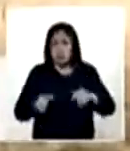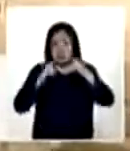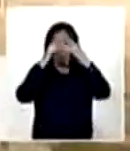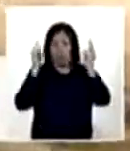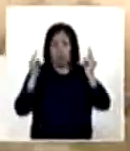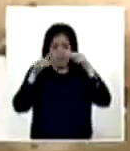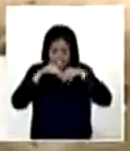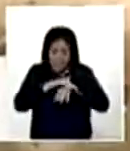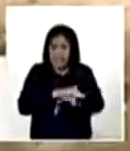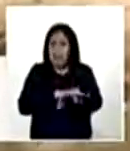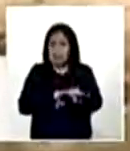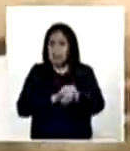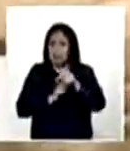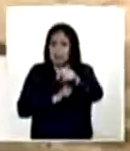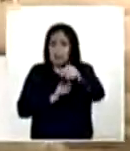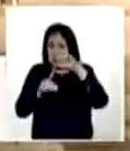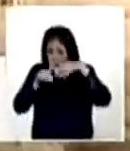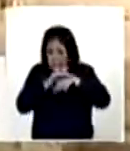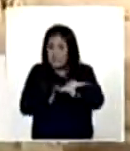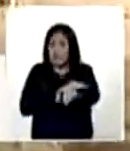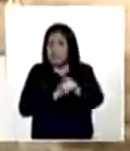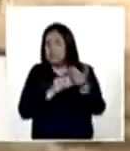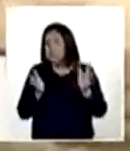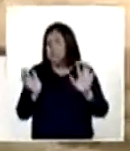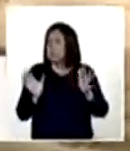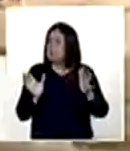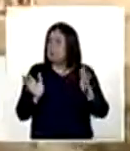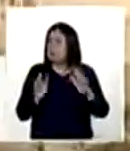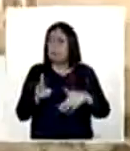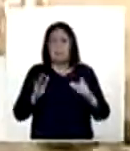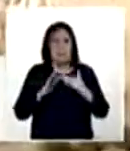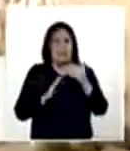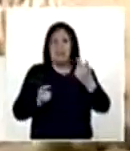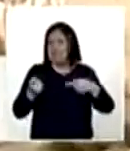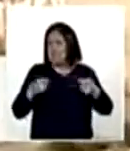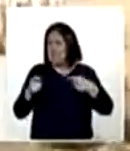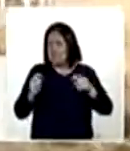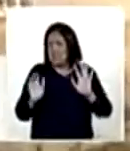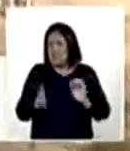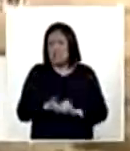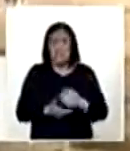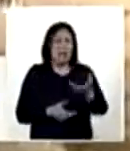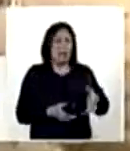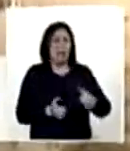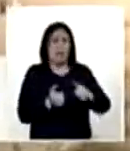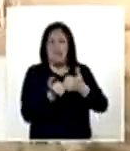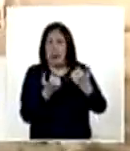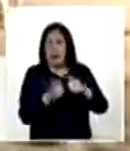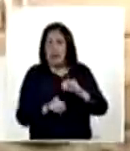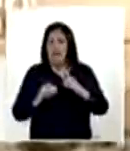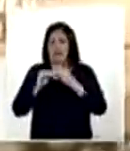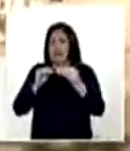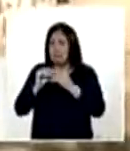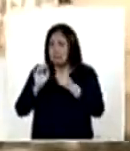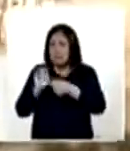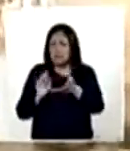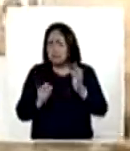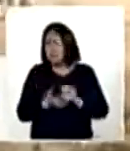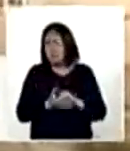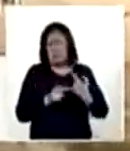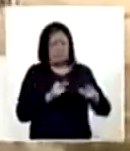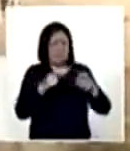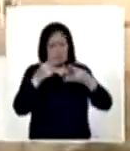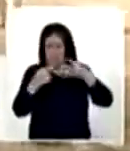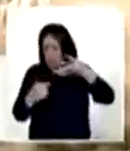Adentro hay como una especie de... una tienda donde hay tantaguaguas, hay frutas, o sea, hay una infinidad